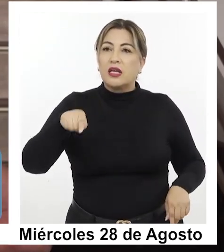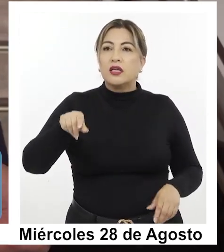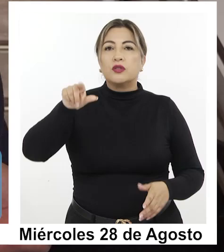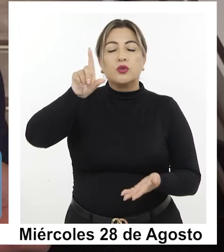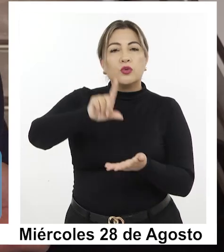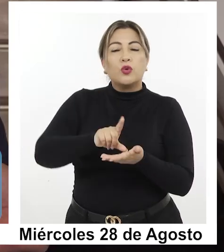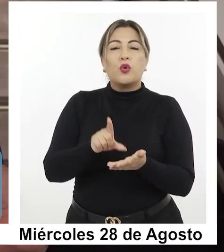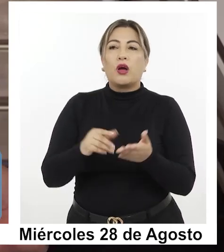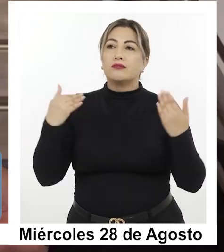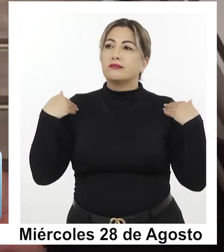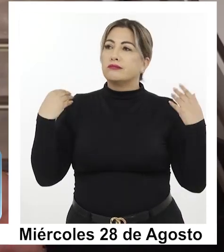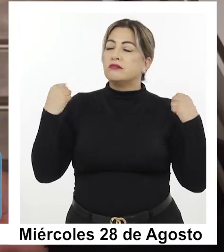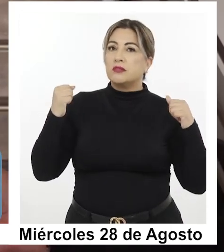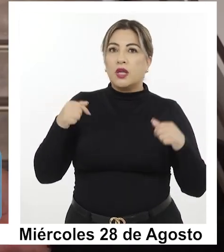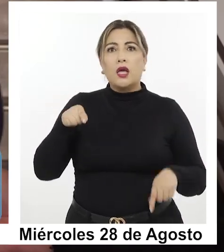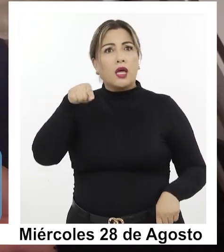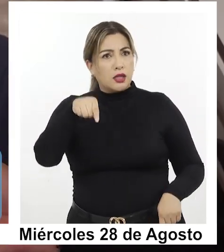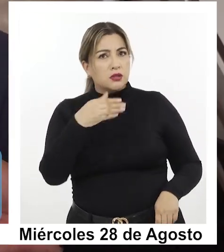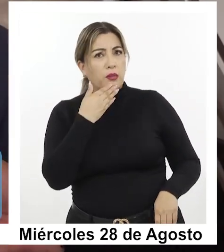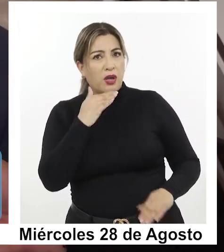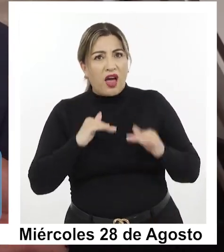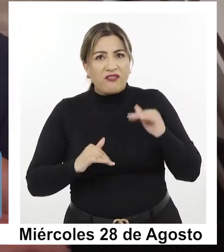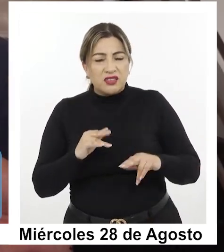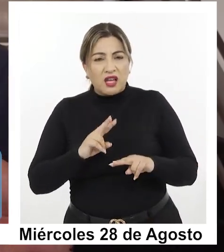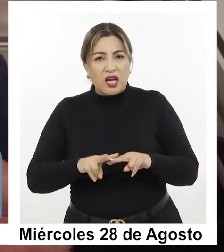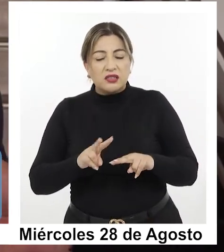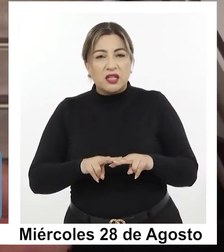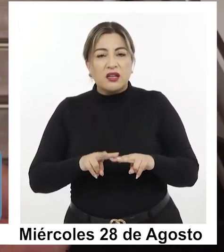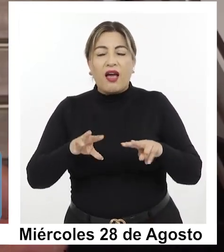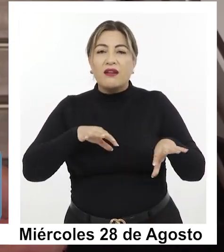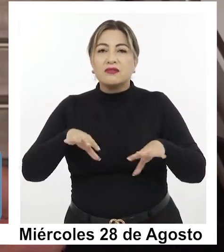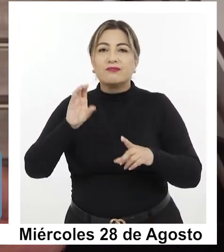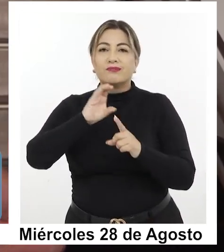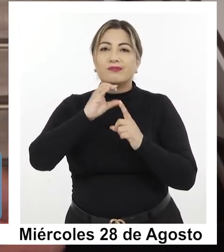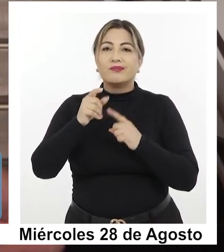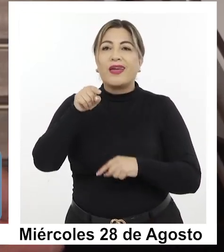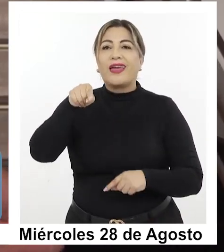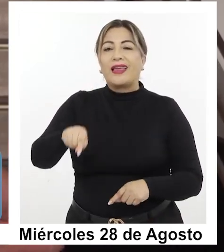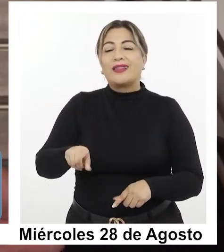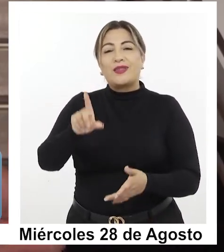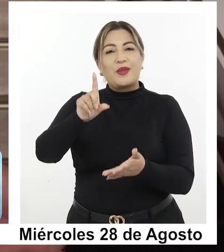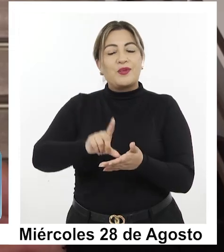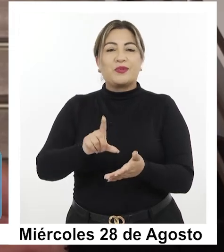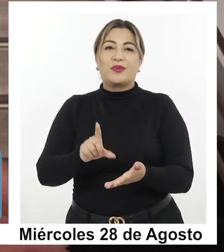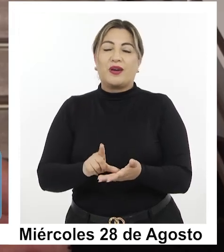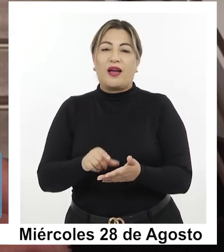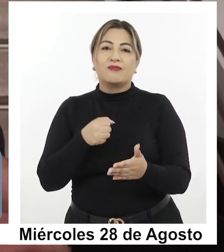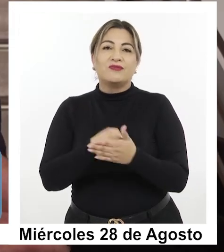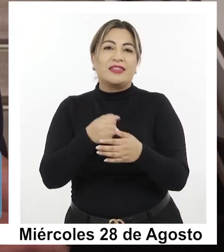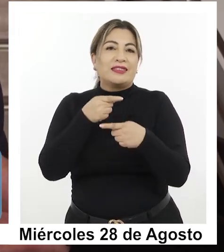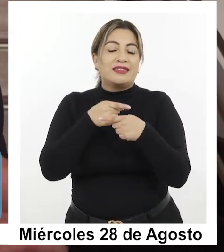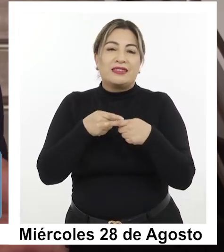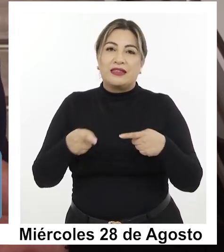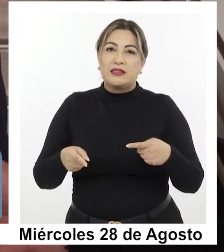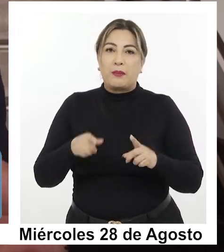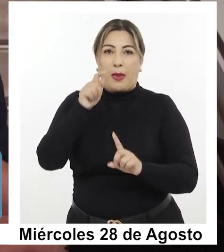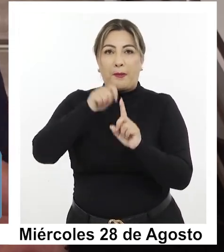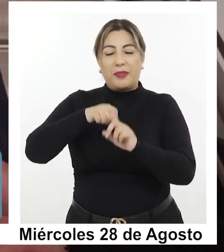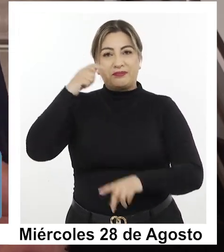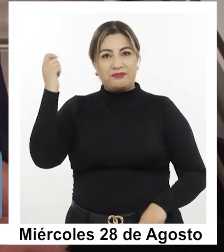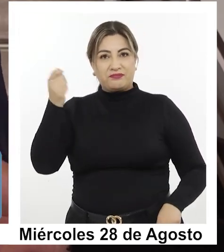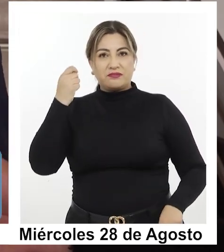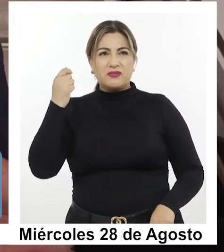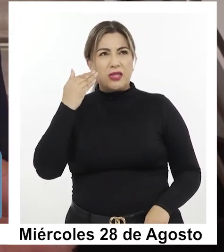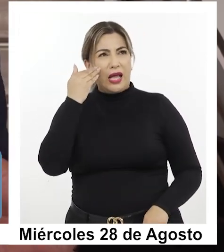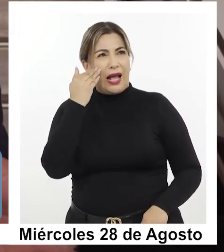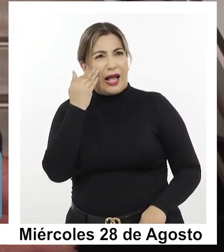centro deportivo, bueno, los centros deportivos también a veces hacen actividades culturales, y qué más lindo que este escenario en un fin de semana, en septiembre o a